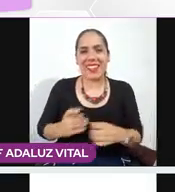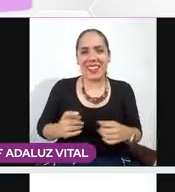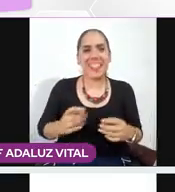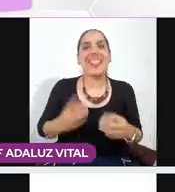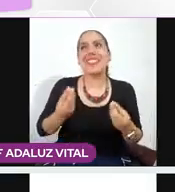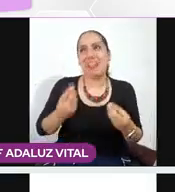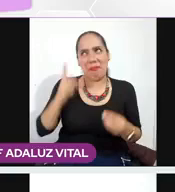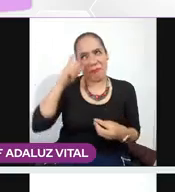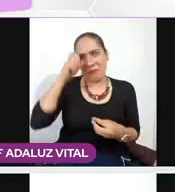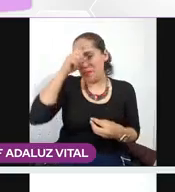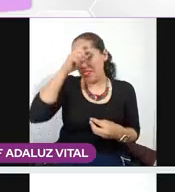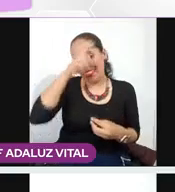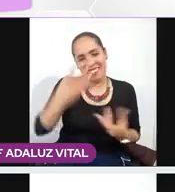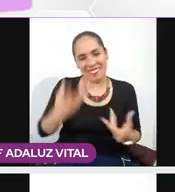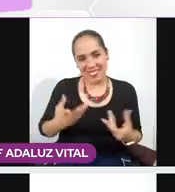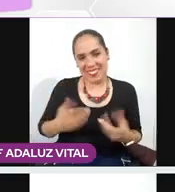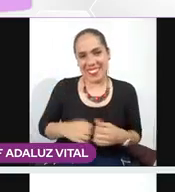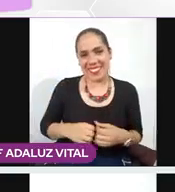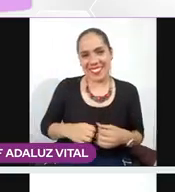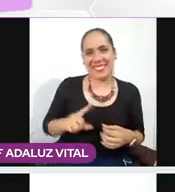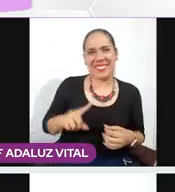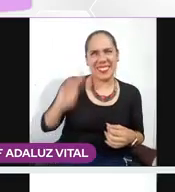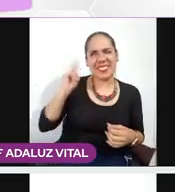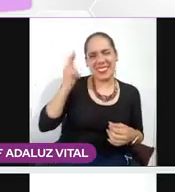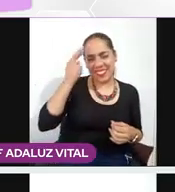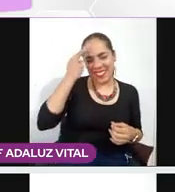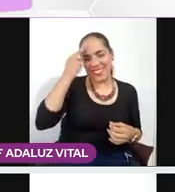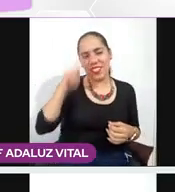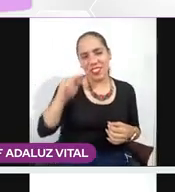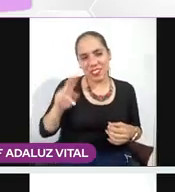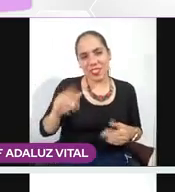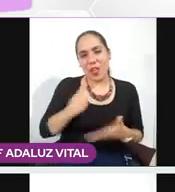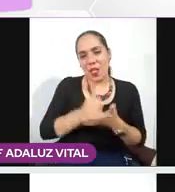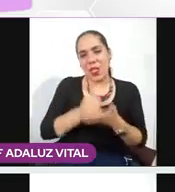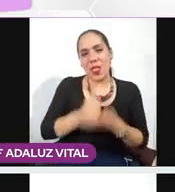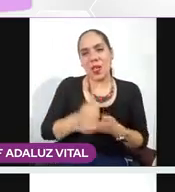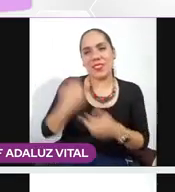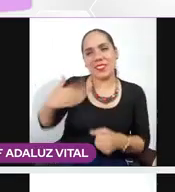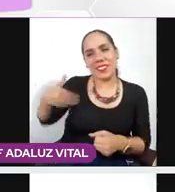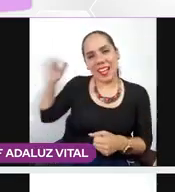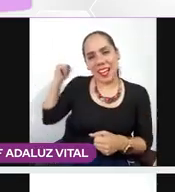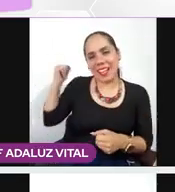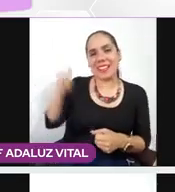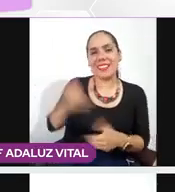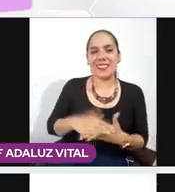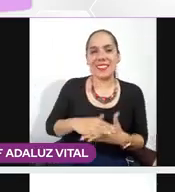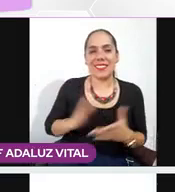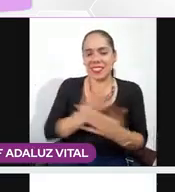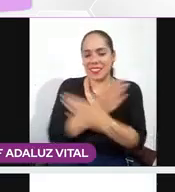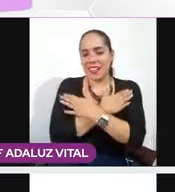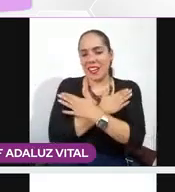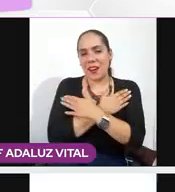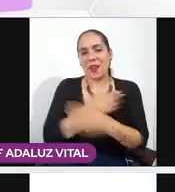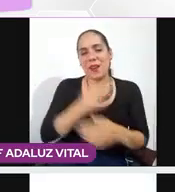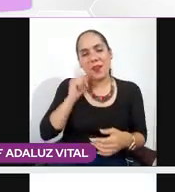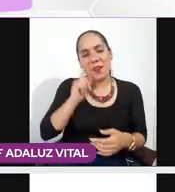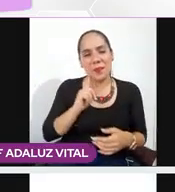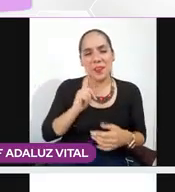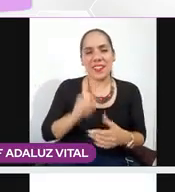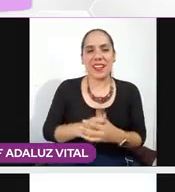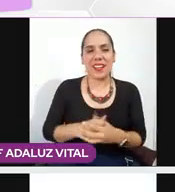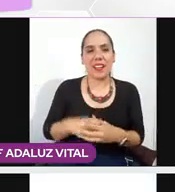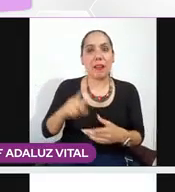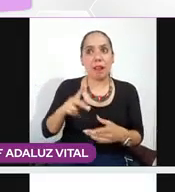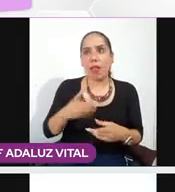supuesto. Recuerdo muy bien una terapeuta maravillosa, Janet Sáez, a la que le mando un abrazo muy fuerte, nos decía, hay